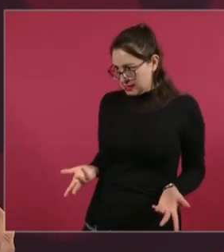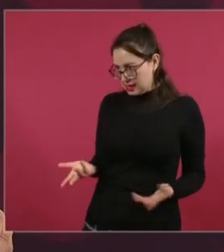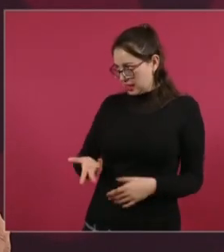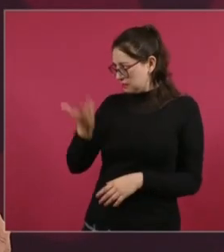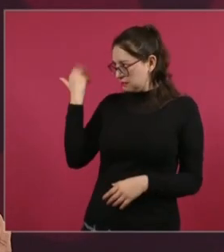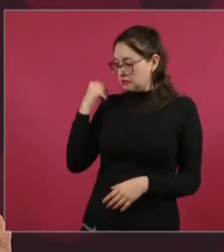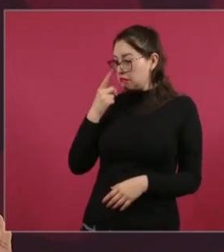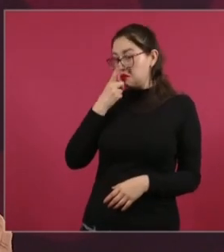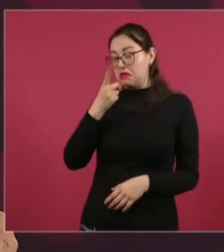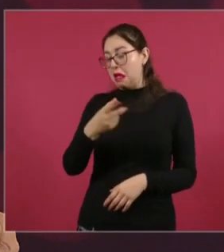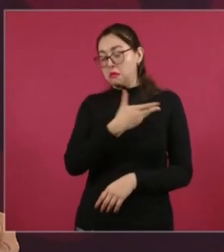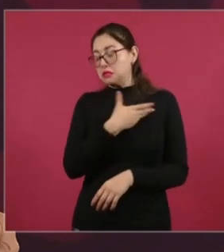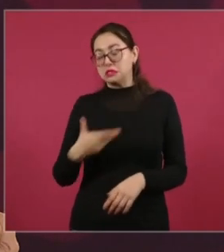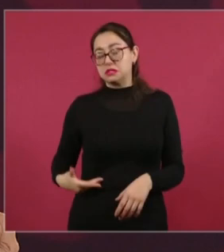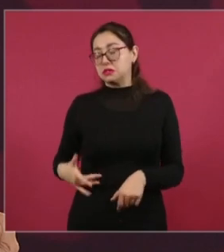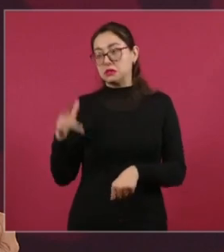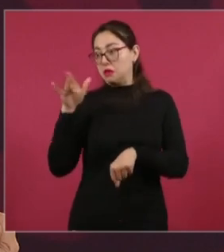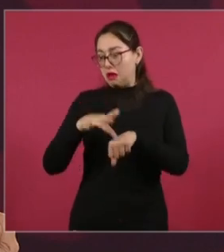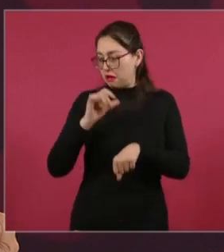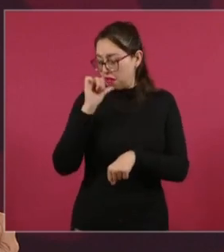en todos sus análisis.